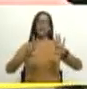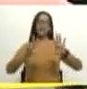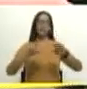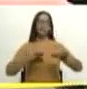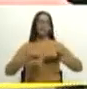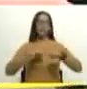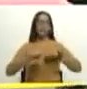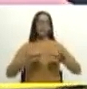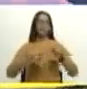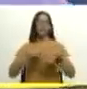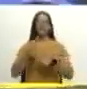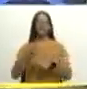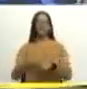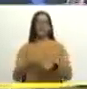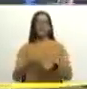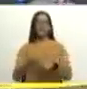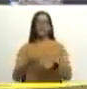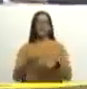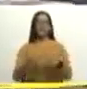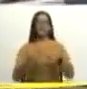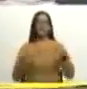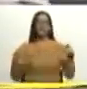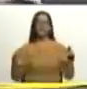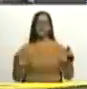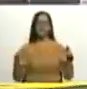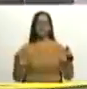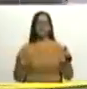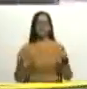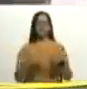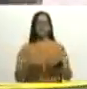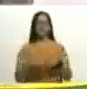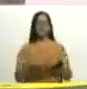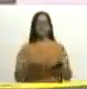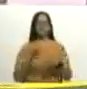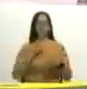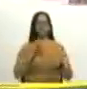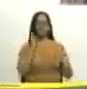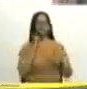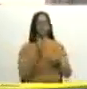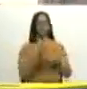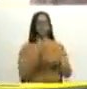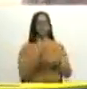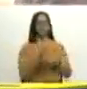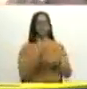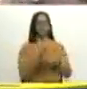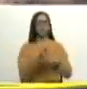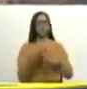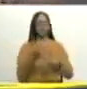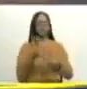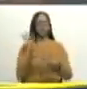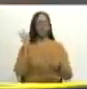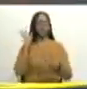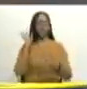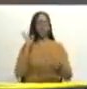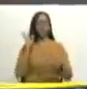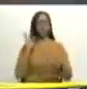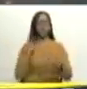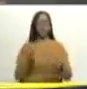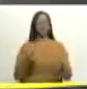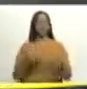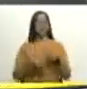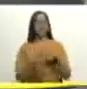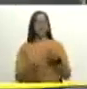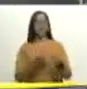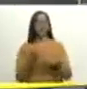motores y para otros. Un enorme mercado que está focalizado. Hay una exposición que vamos a